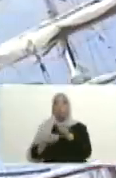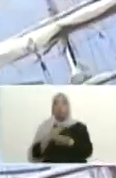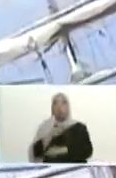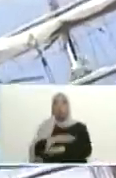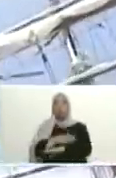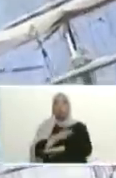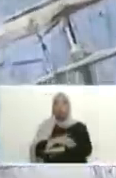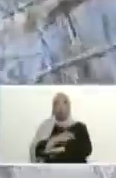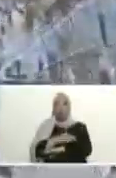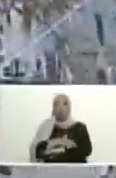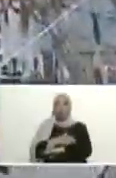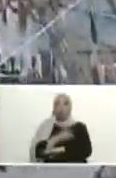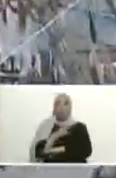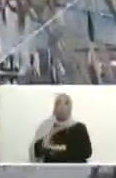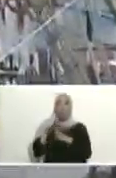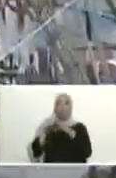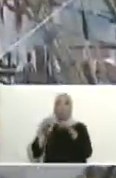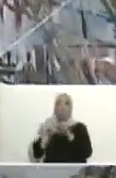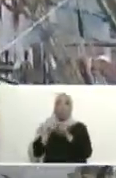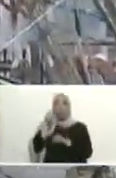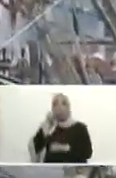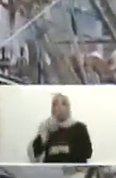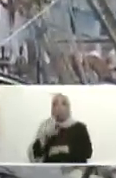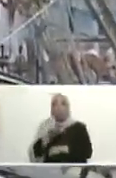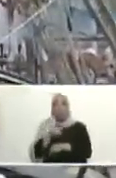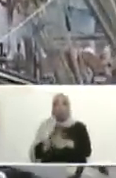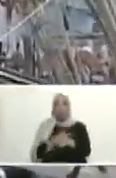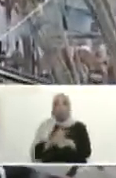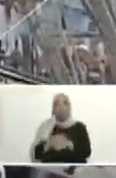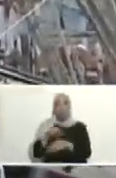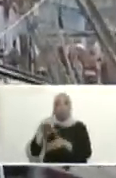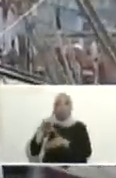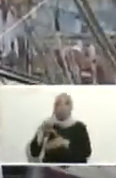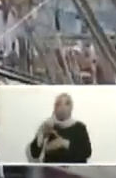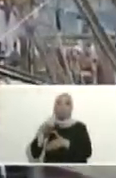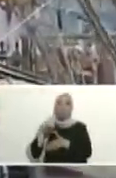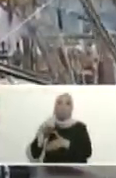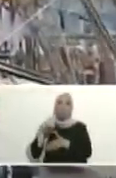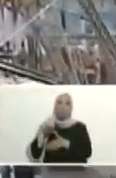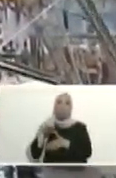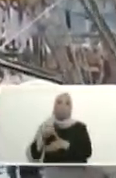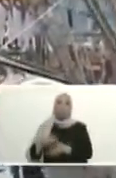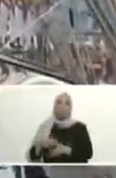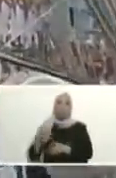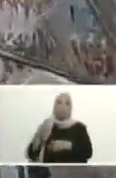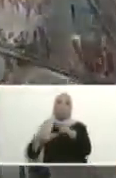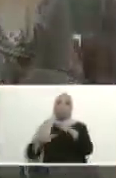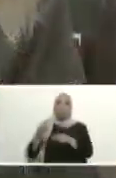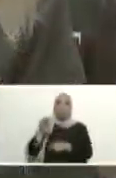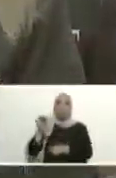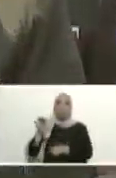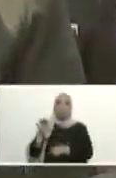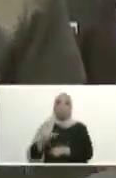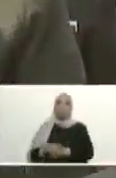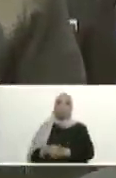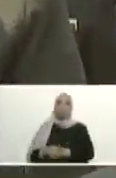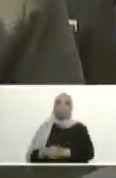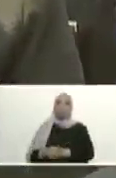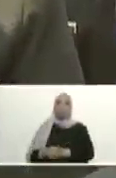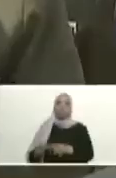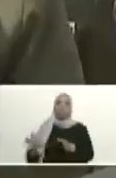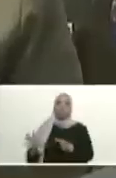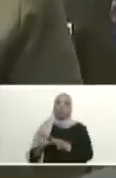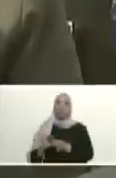comprometidos con todos los pueblos hermanos de América Latina y el Caribe en construir una patria